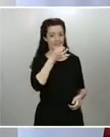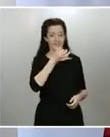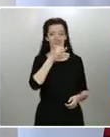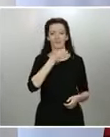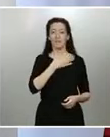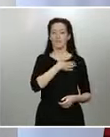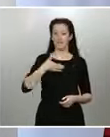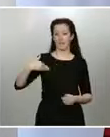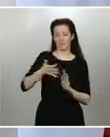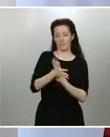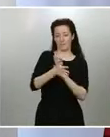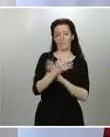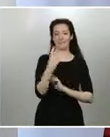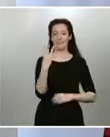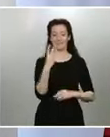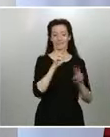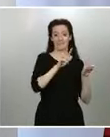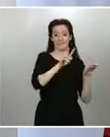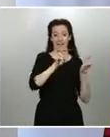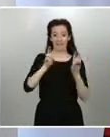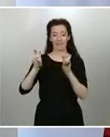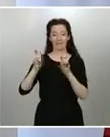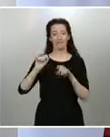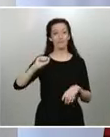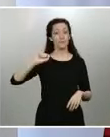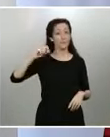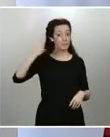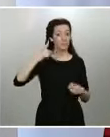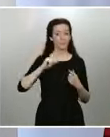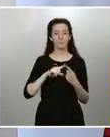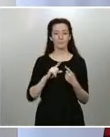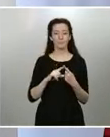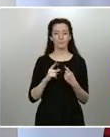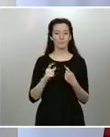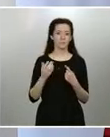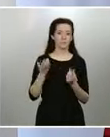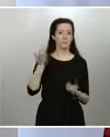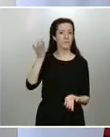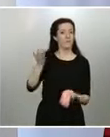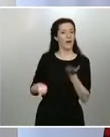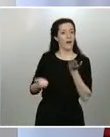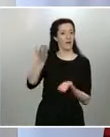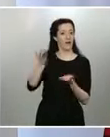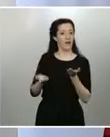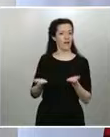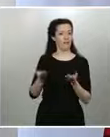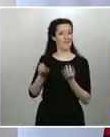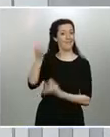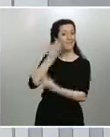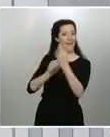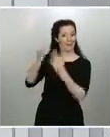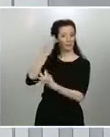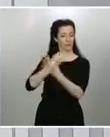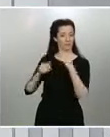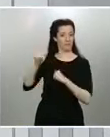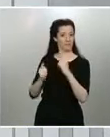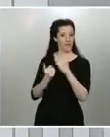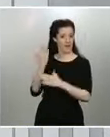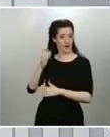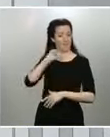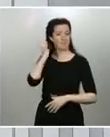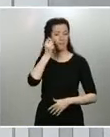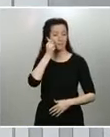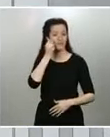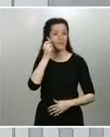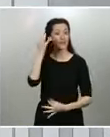cuestiones en primer lugar una breve valoración de las cifras que hemos conocido esta mañana referidas al día de ayer cifras